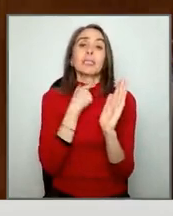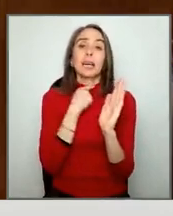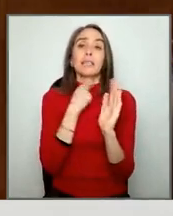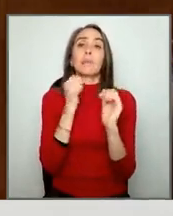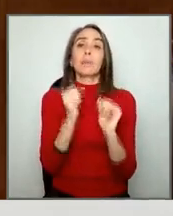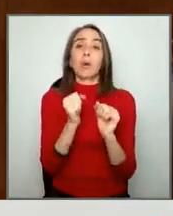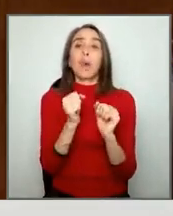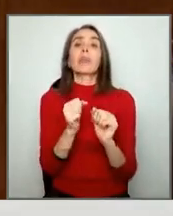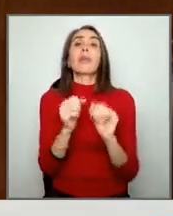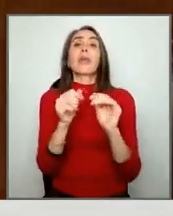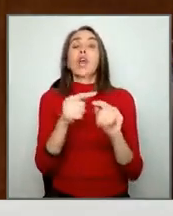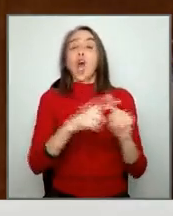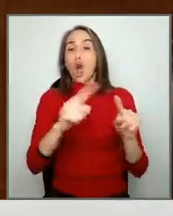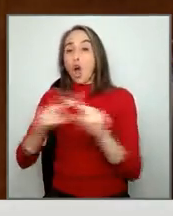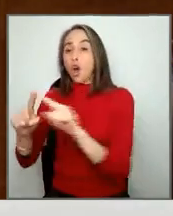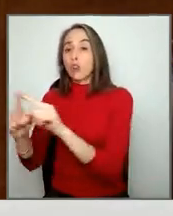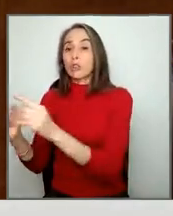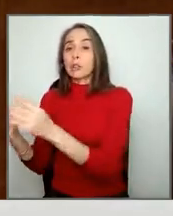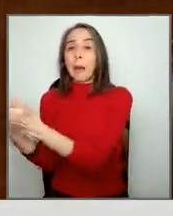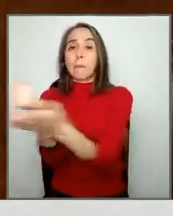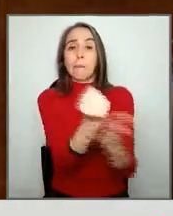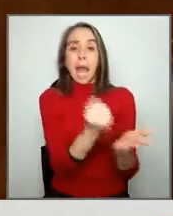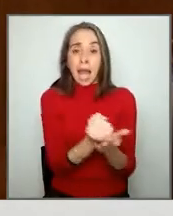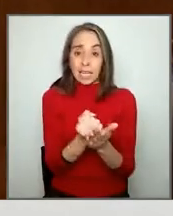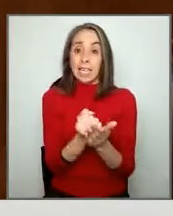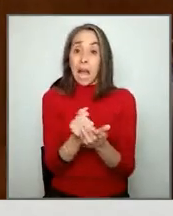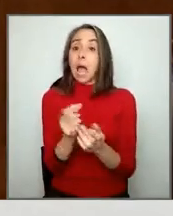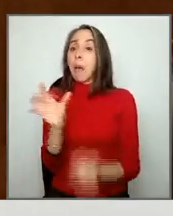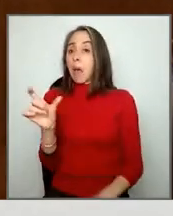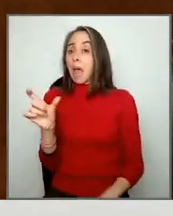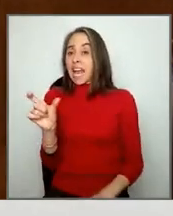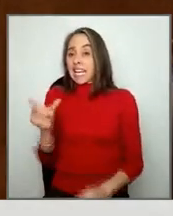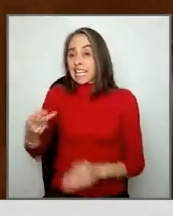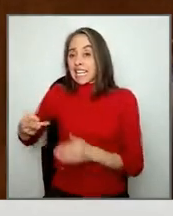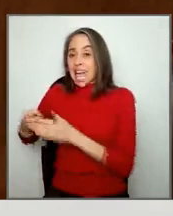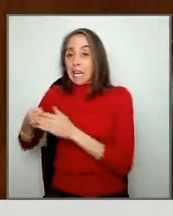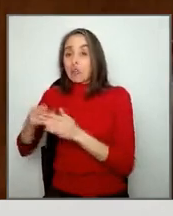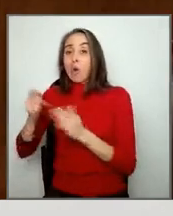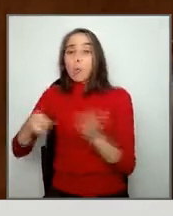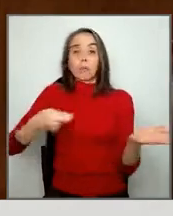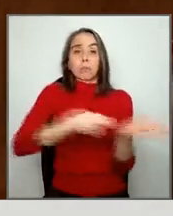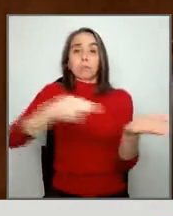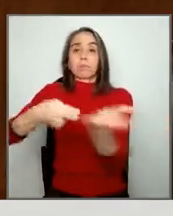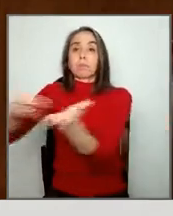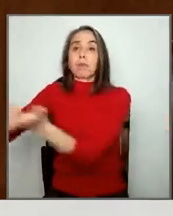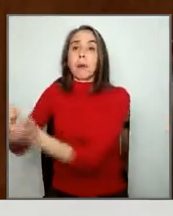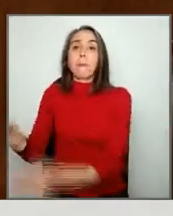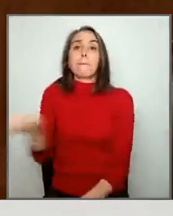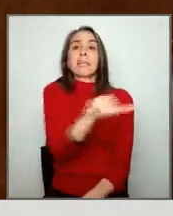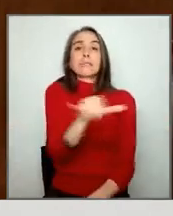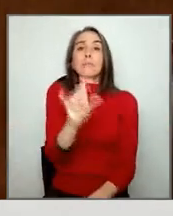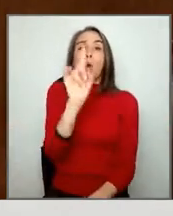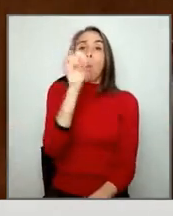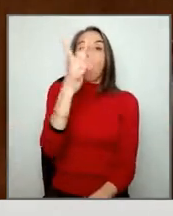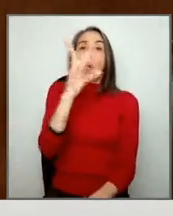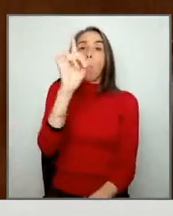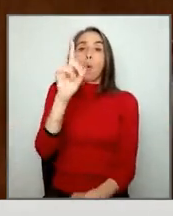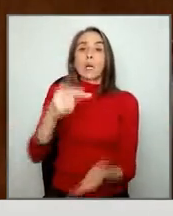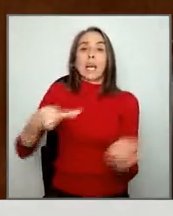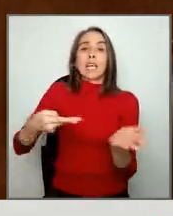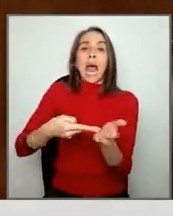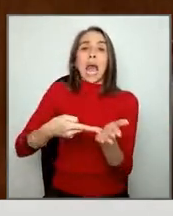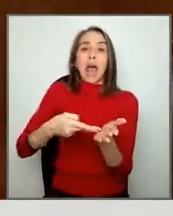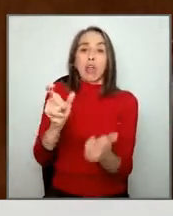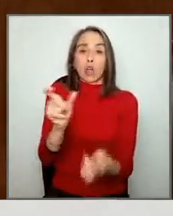entre los equipos y sus dispositivos de carga de tal manera que todo se adapten a un puerto de carga único la obligación